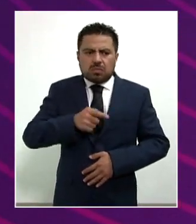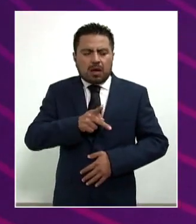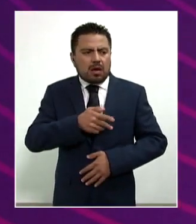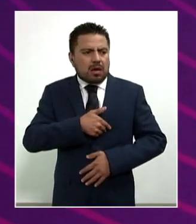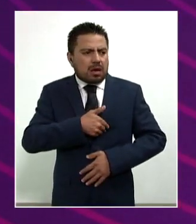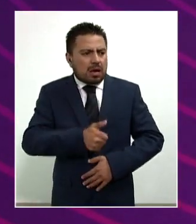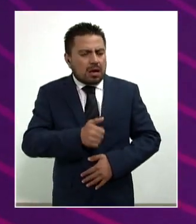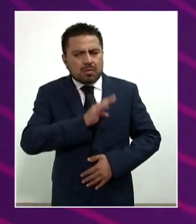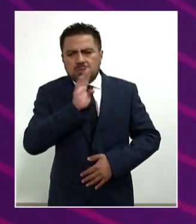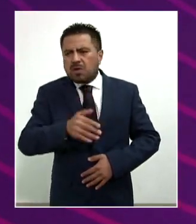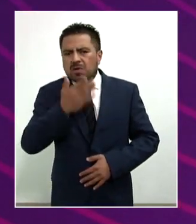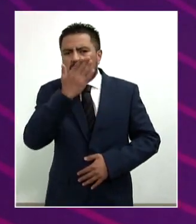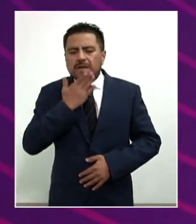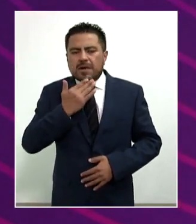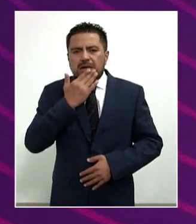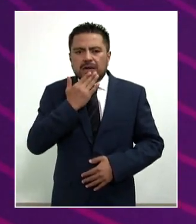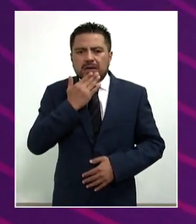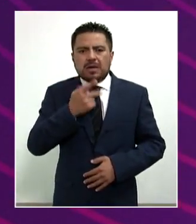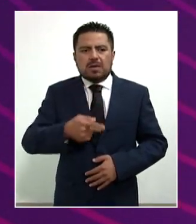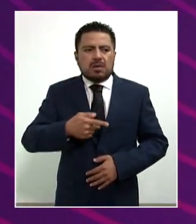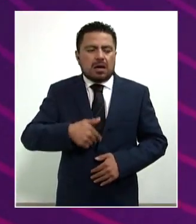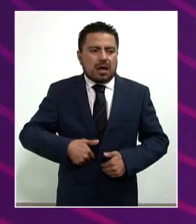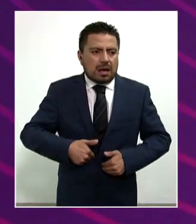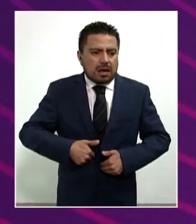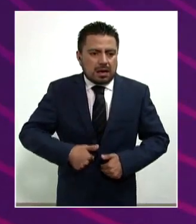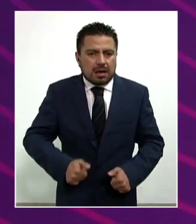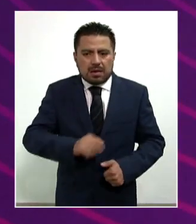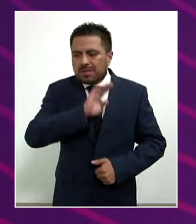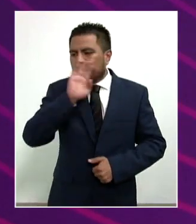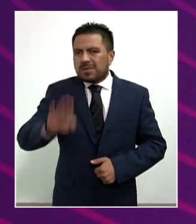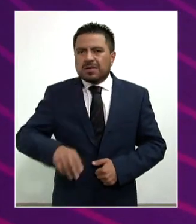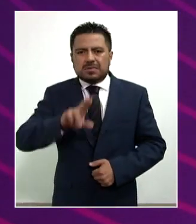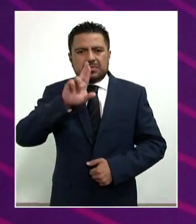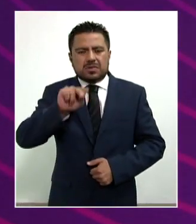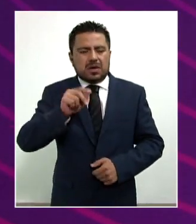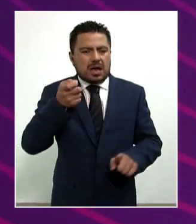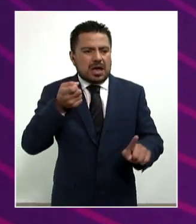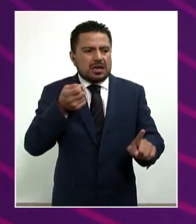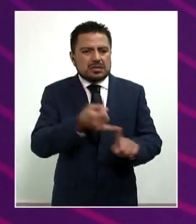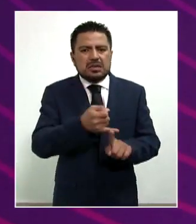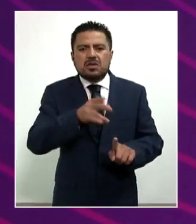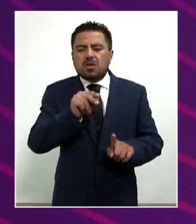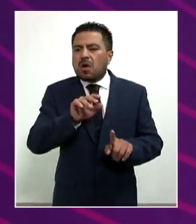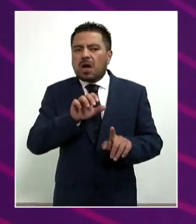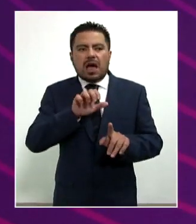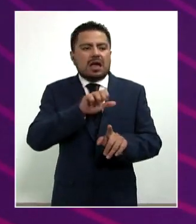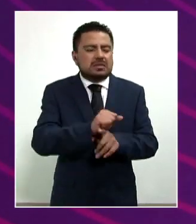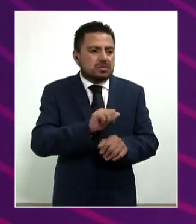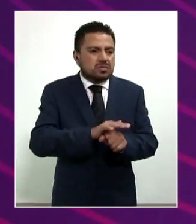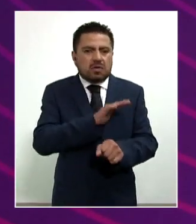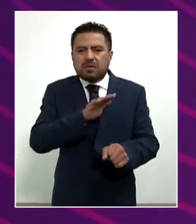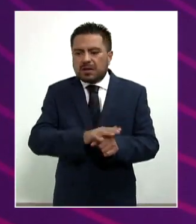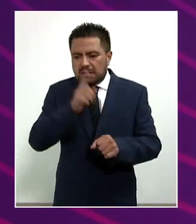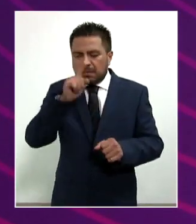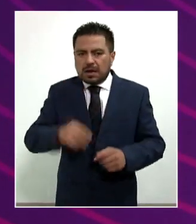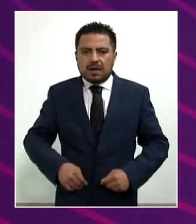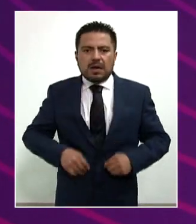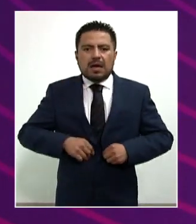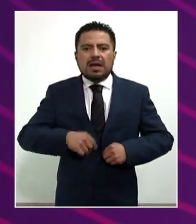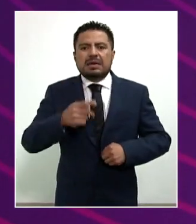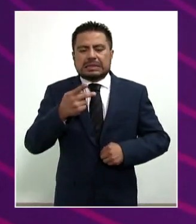hambre. Esa es la otra. No son muertos de hambre. No es así. No les alcanza lo suficiente para vivir y